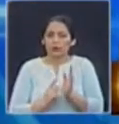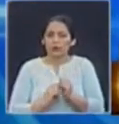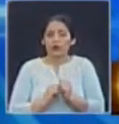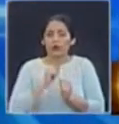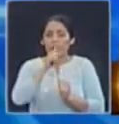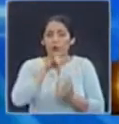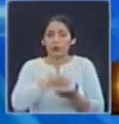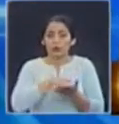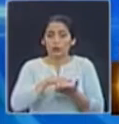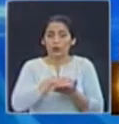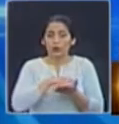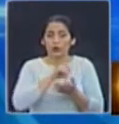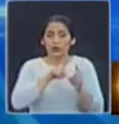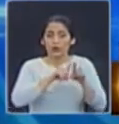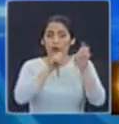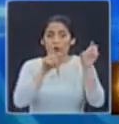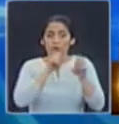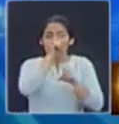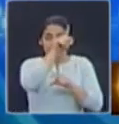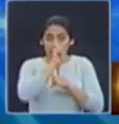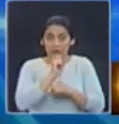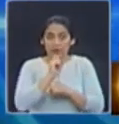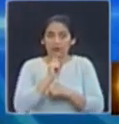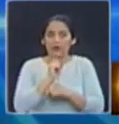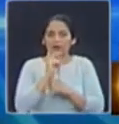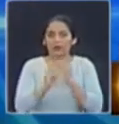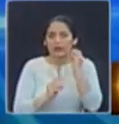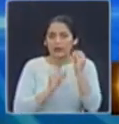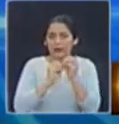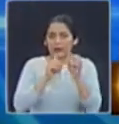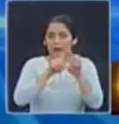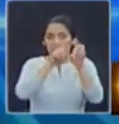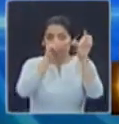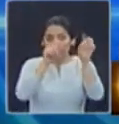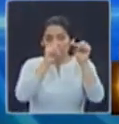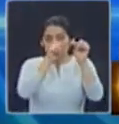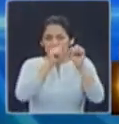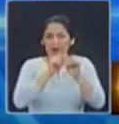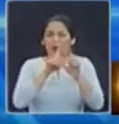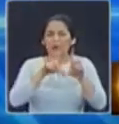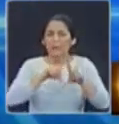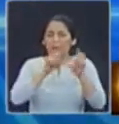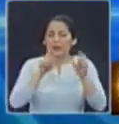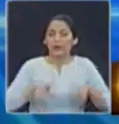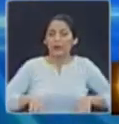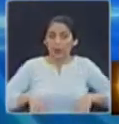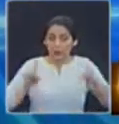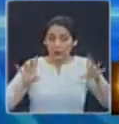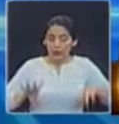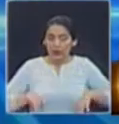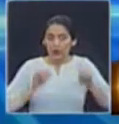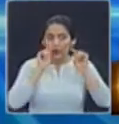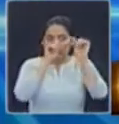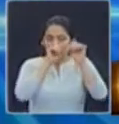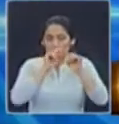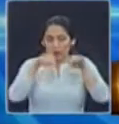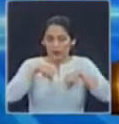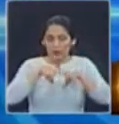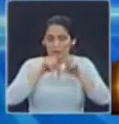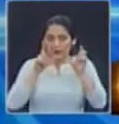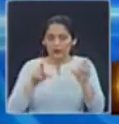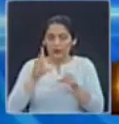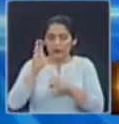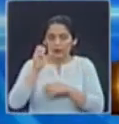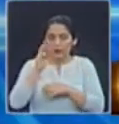Nueva York, la empresa que compraba Kaminoska, una empresa australiana, tenía obligatoriamente que hacer negociaciones en bolsa de